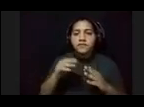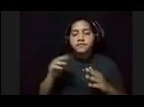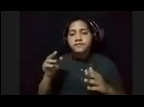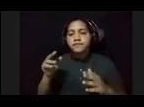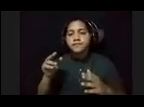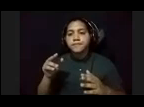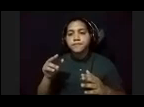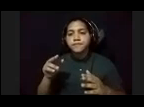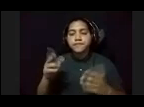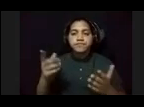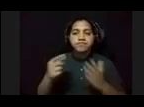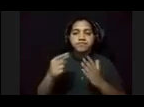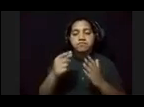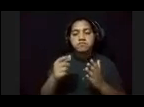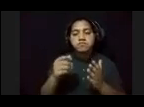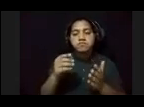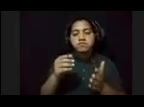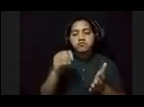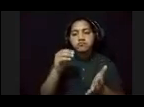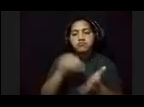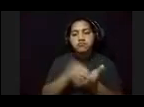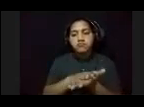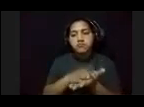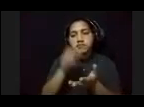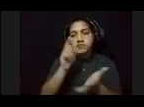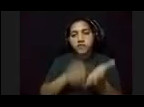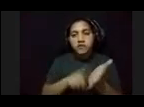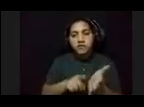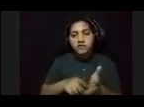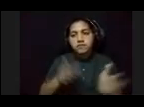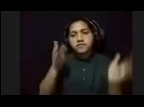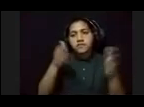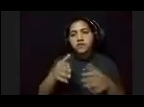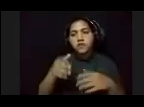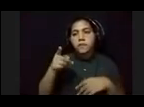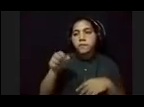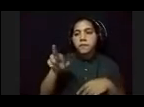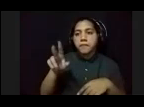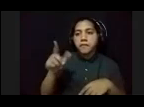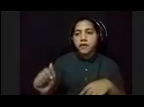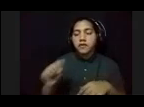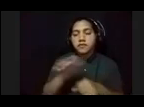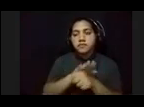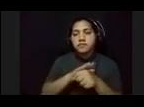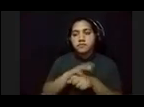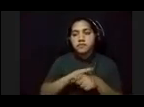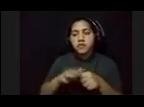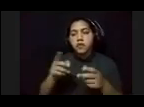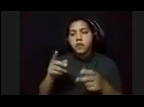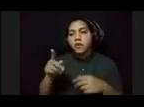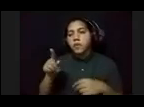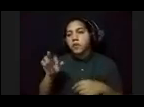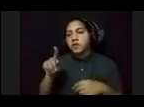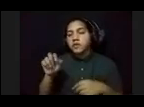el artículo, esta investigación se enfocó en La Perla, en una zona de Puerta de Tierra, en